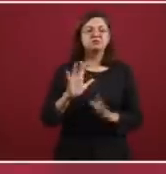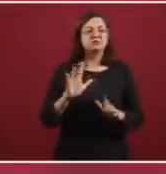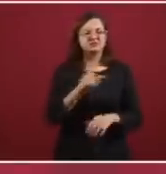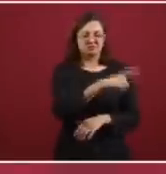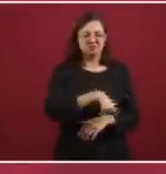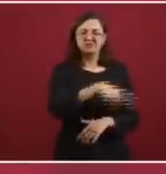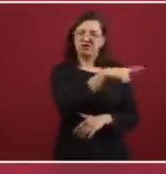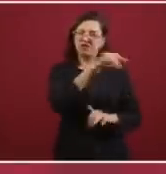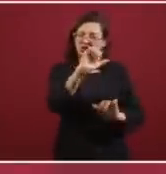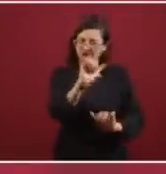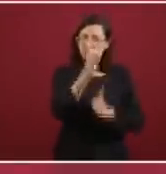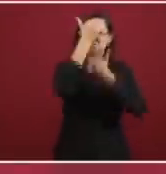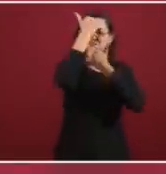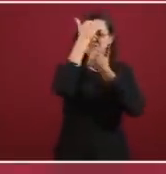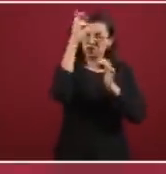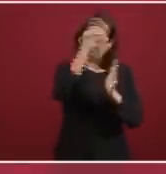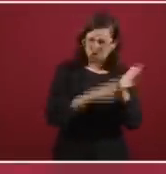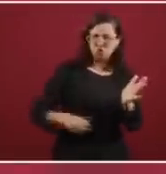rectificaran,